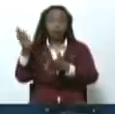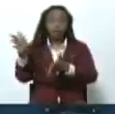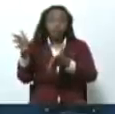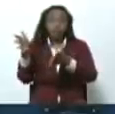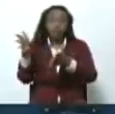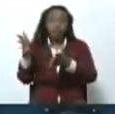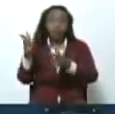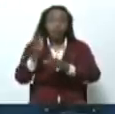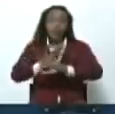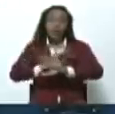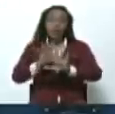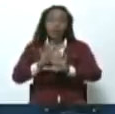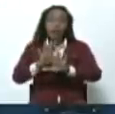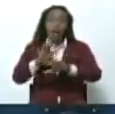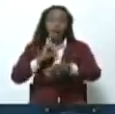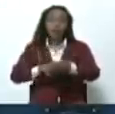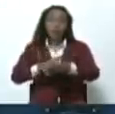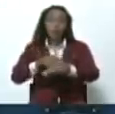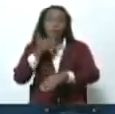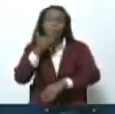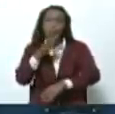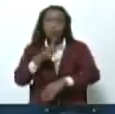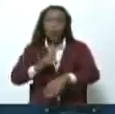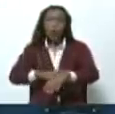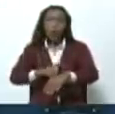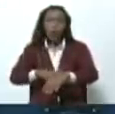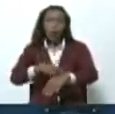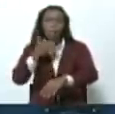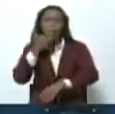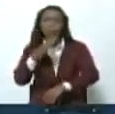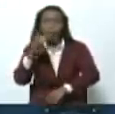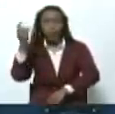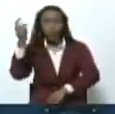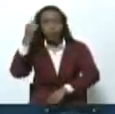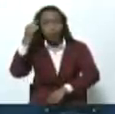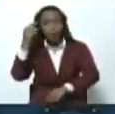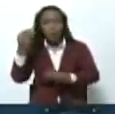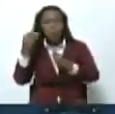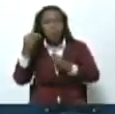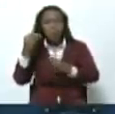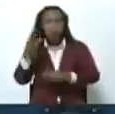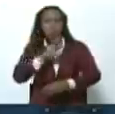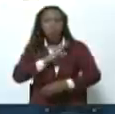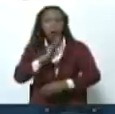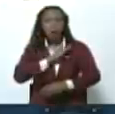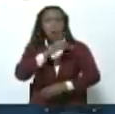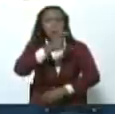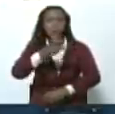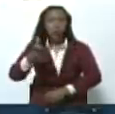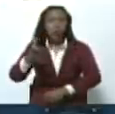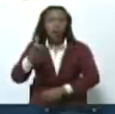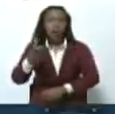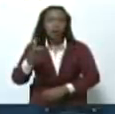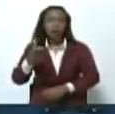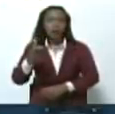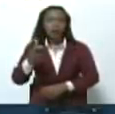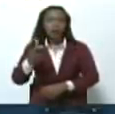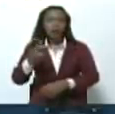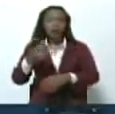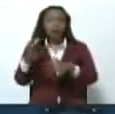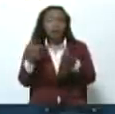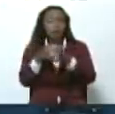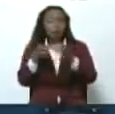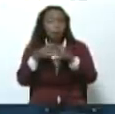ya habrá tiempo en las próximas horas, en los próximos días, para que los propios candidatos, candidatas, el comando